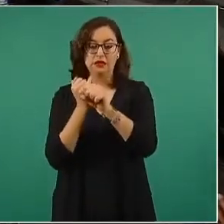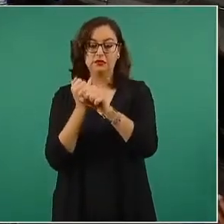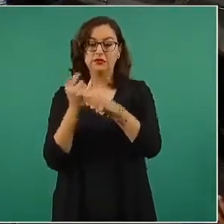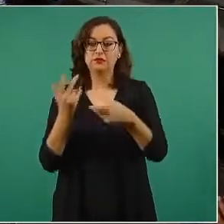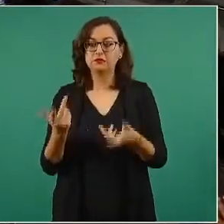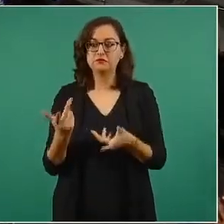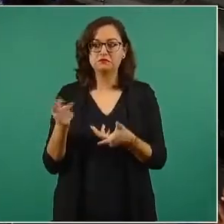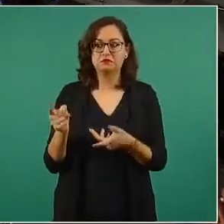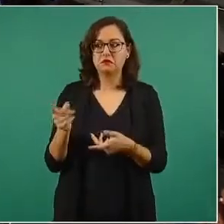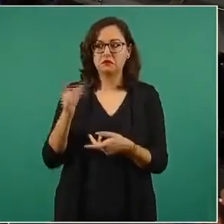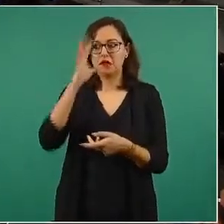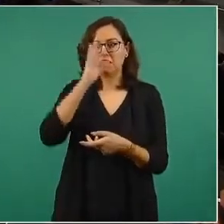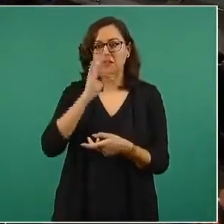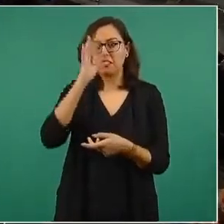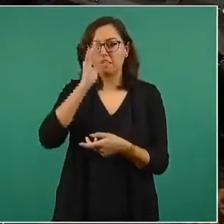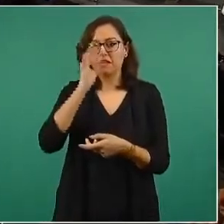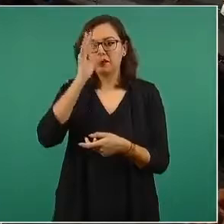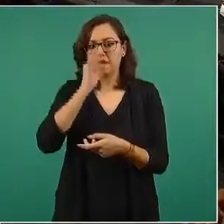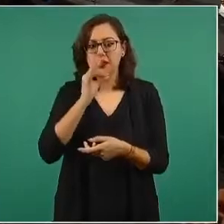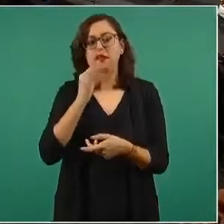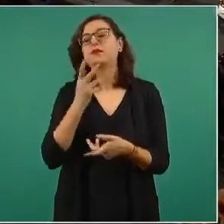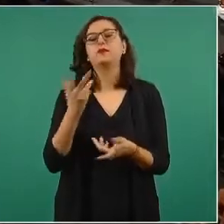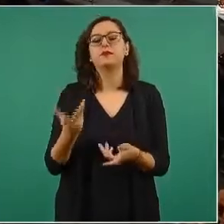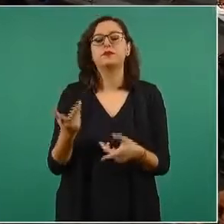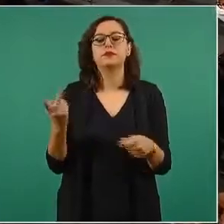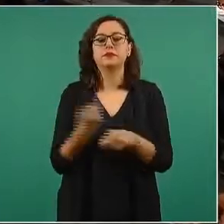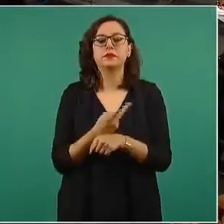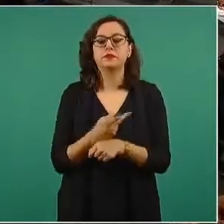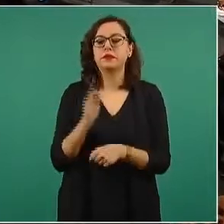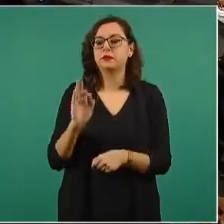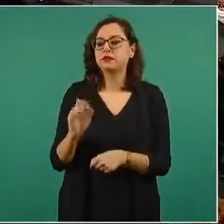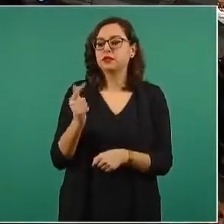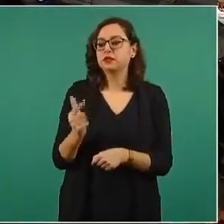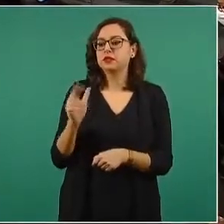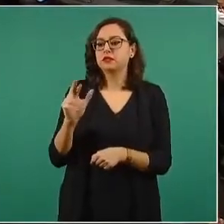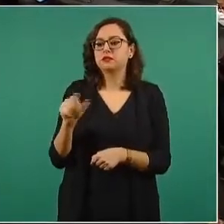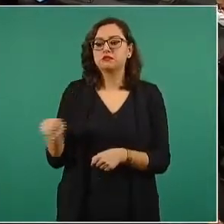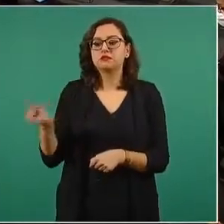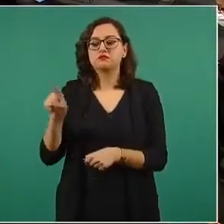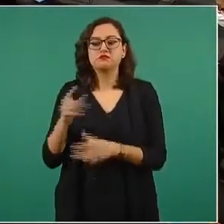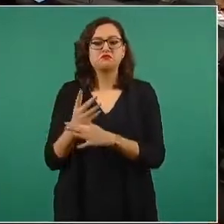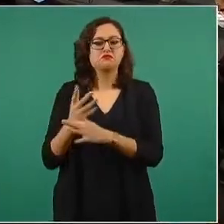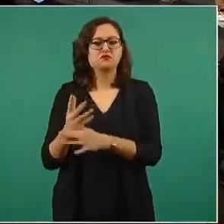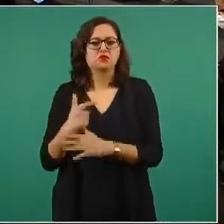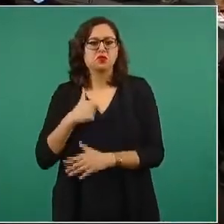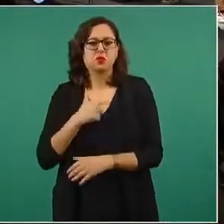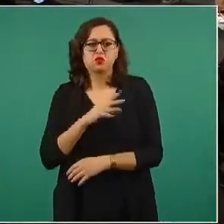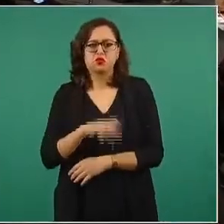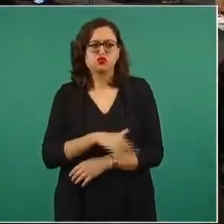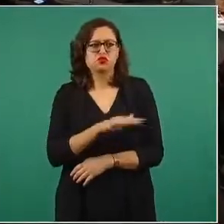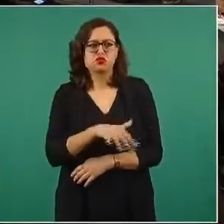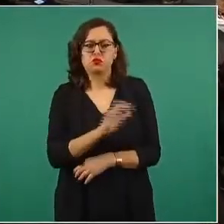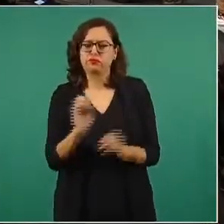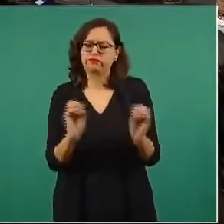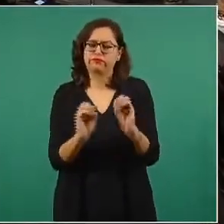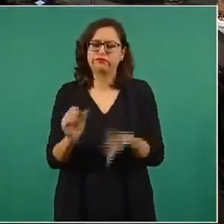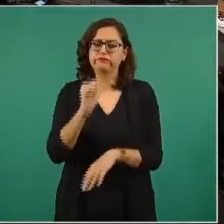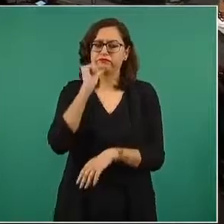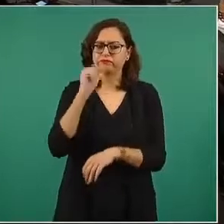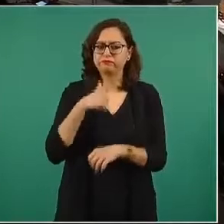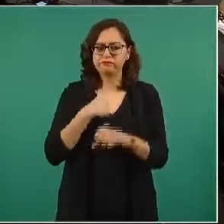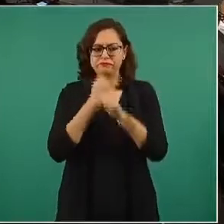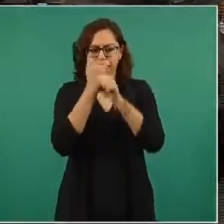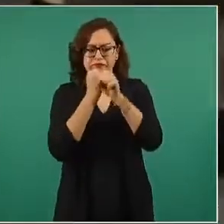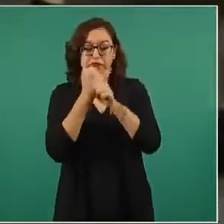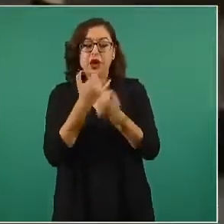La Fiscalía se niega a buscar, dicen, yo no busco, solo investigo. Pues ahora